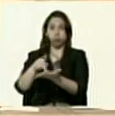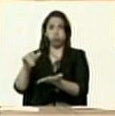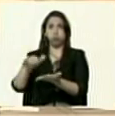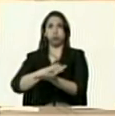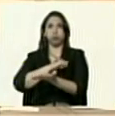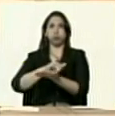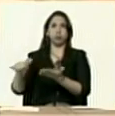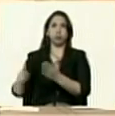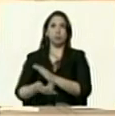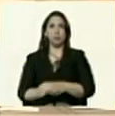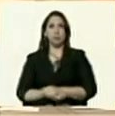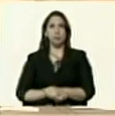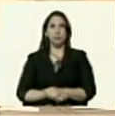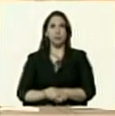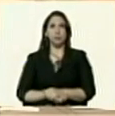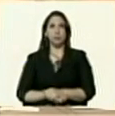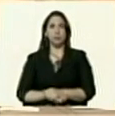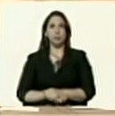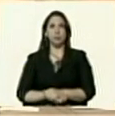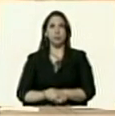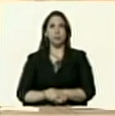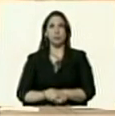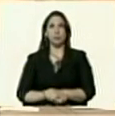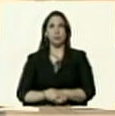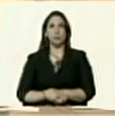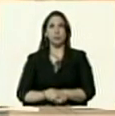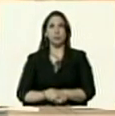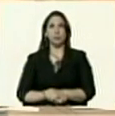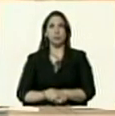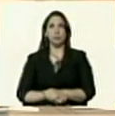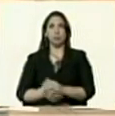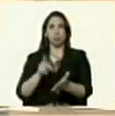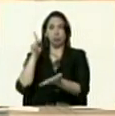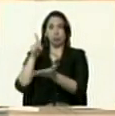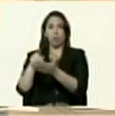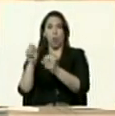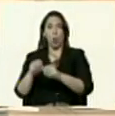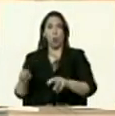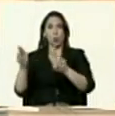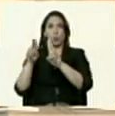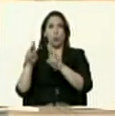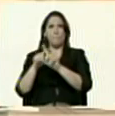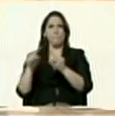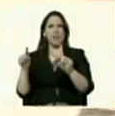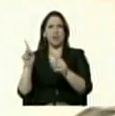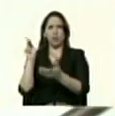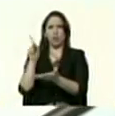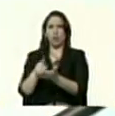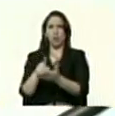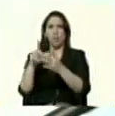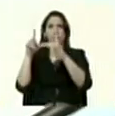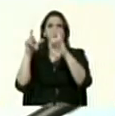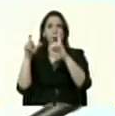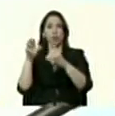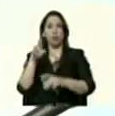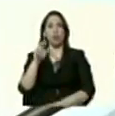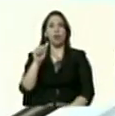a el púlpito de Naciones Unidas, pero llegó con la foto con los